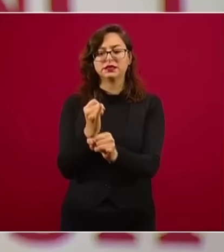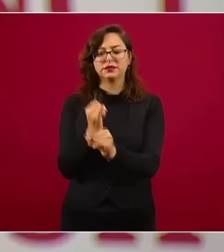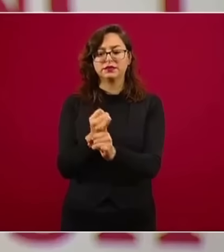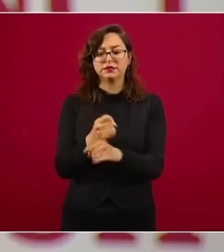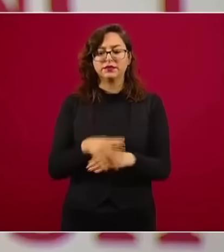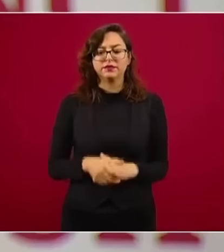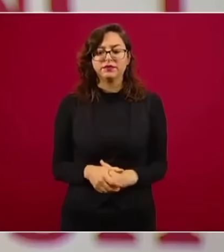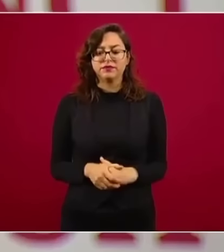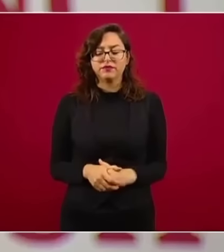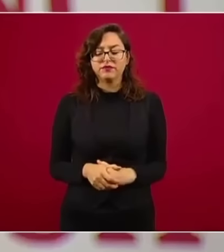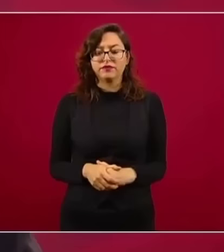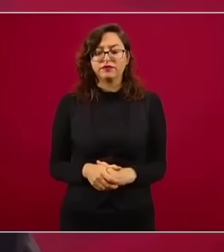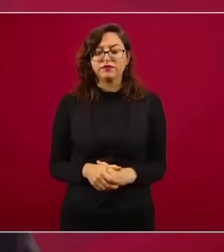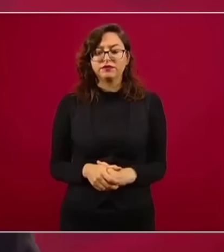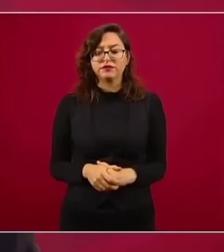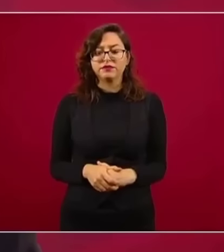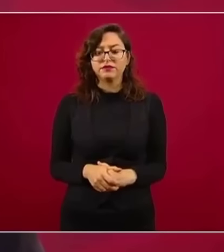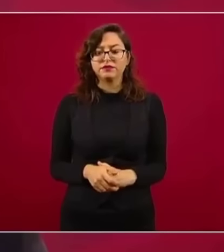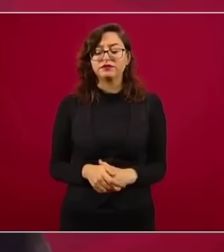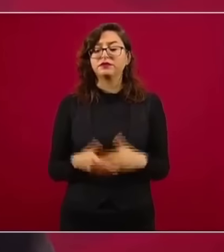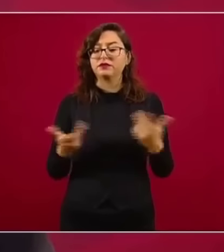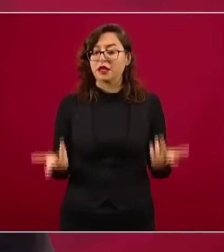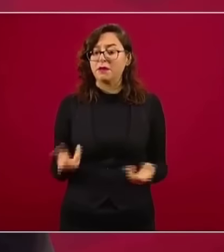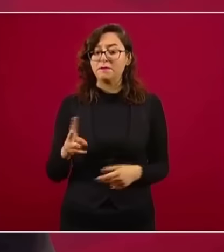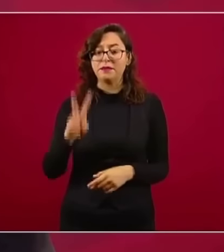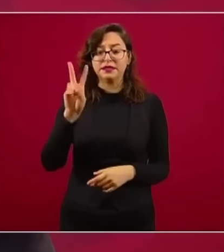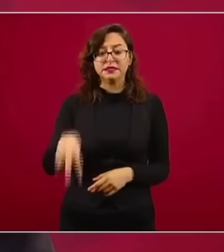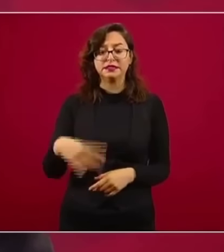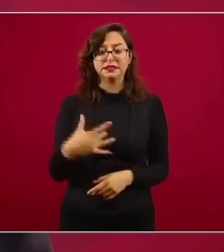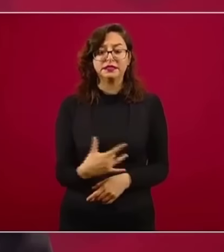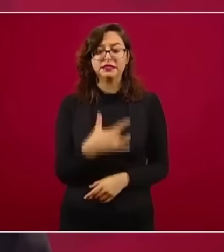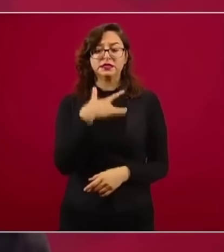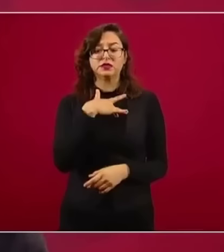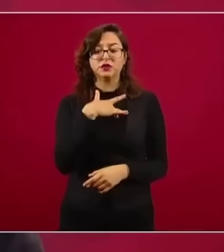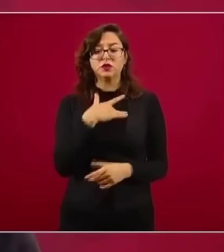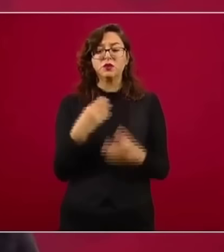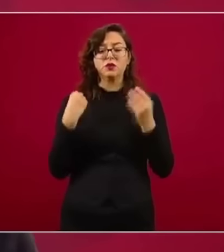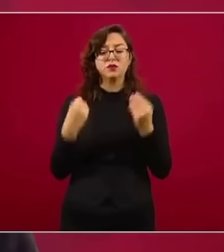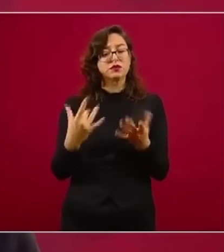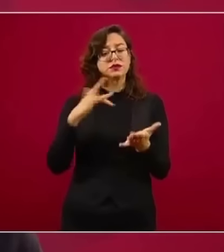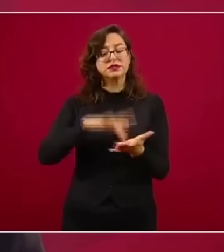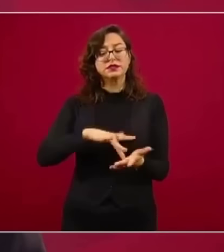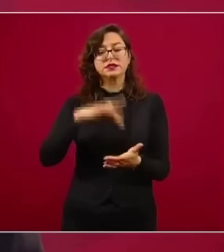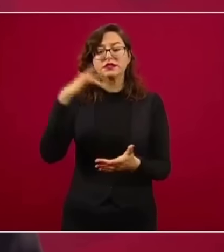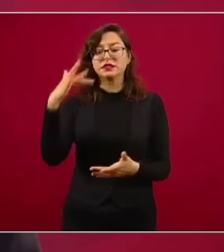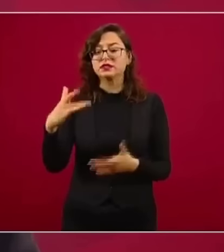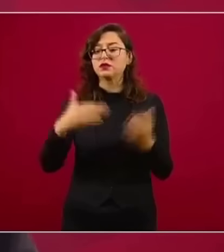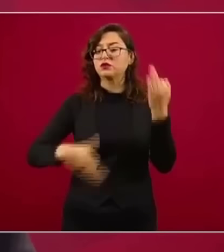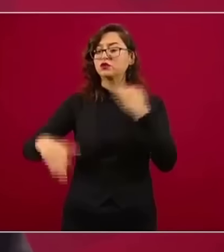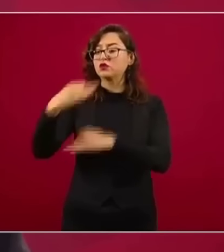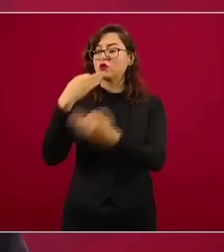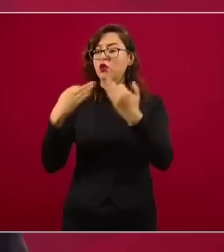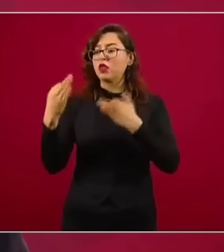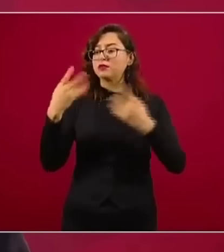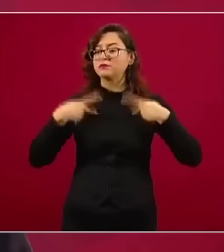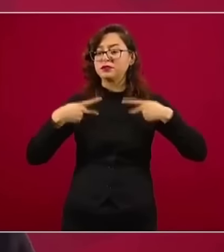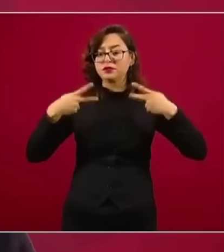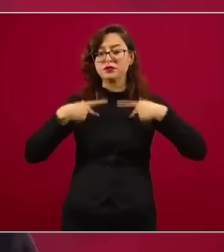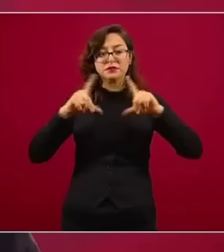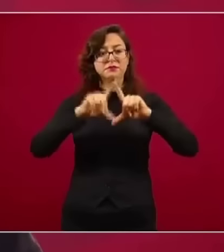este esfuerzo ha sido apoyado en todo el país con una enorme vocación y compromiso de